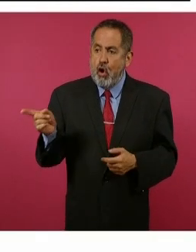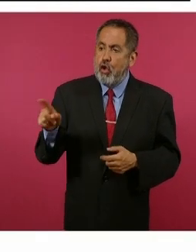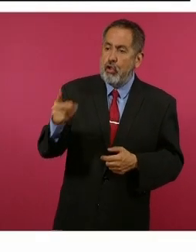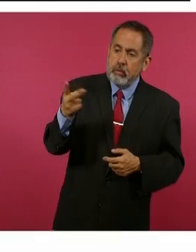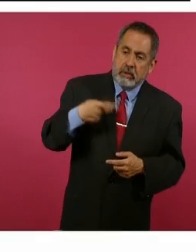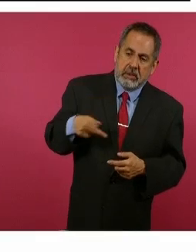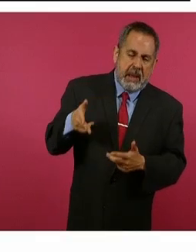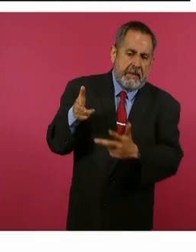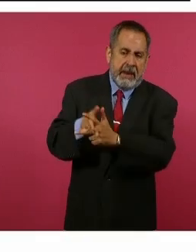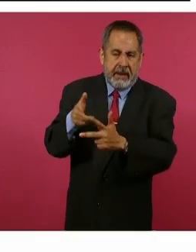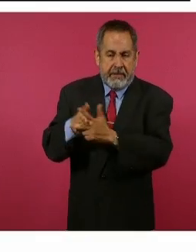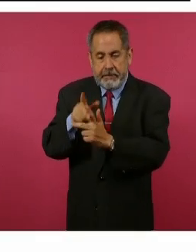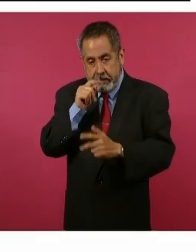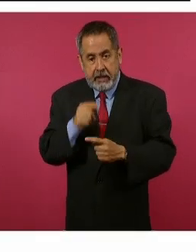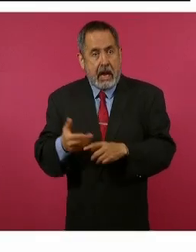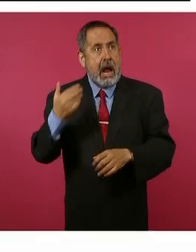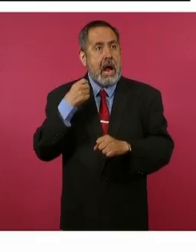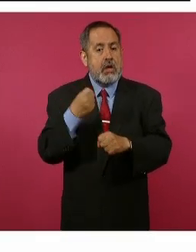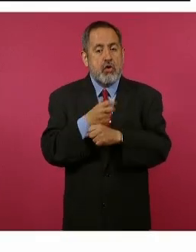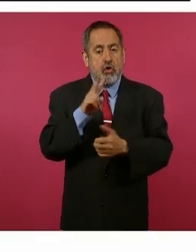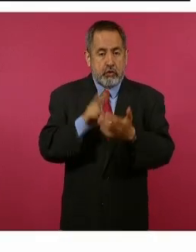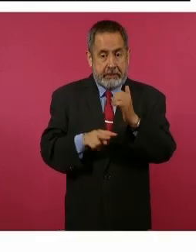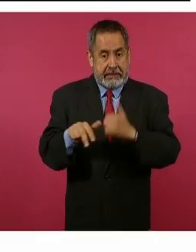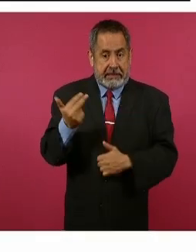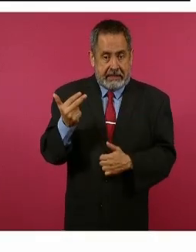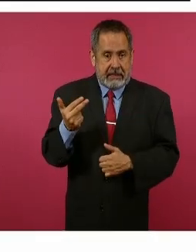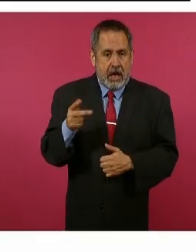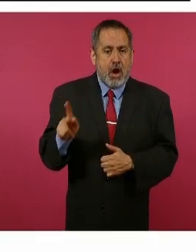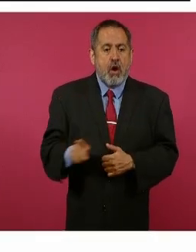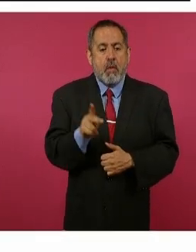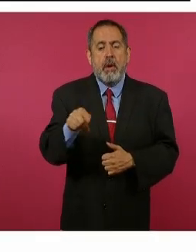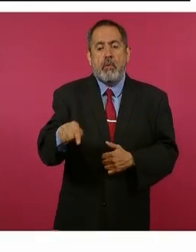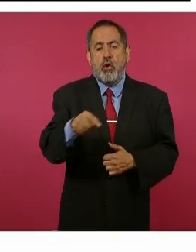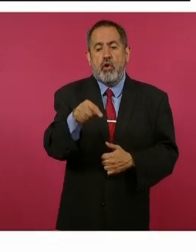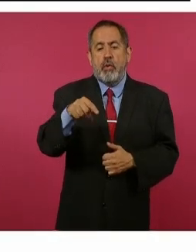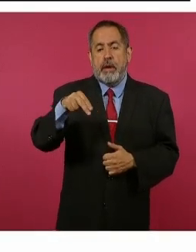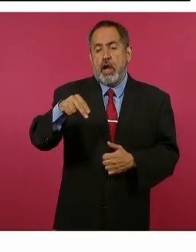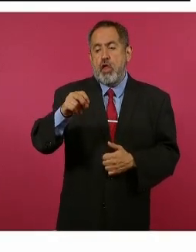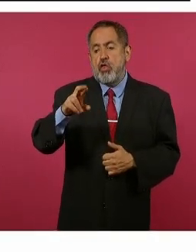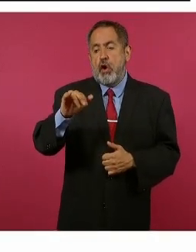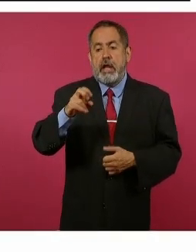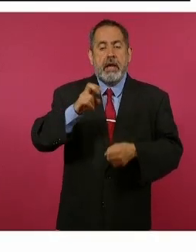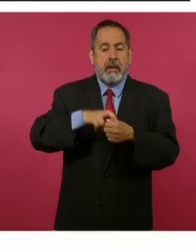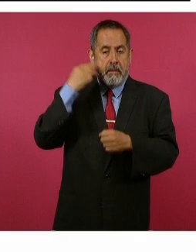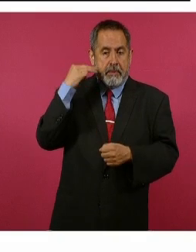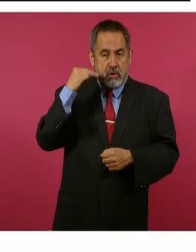personas. Esto ocurrió en 2013 en un poblado, La Noria, en Michoacán.